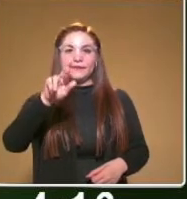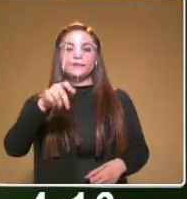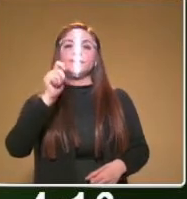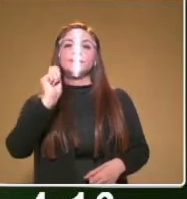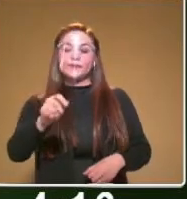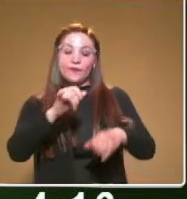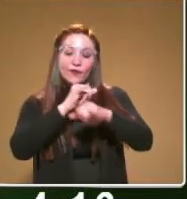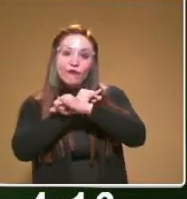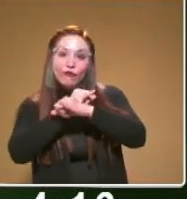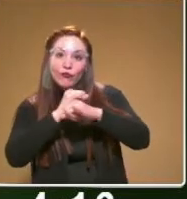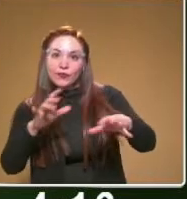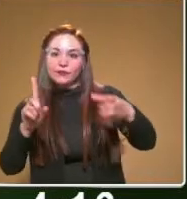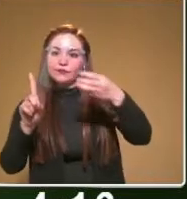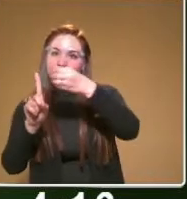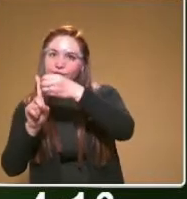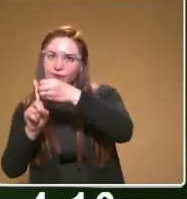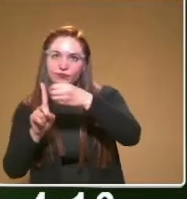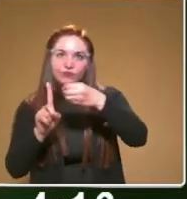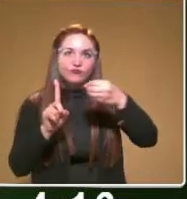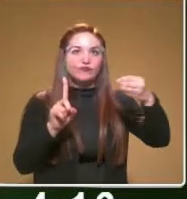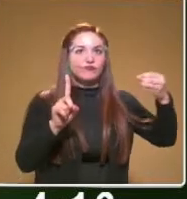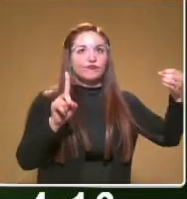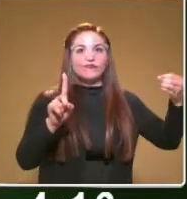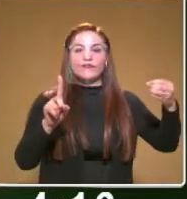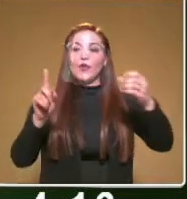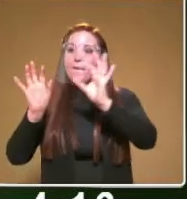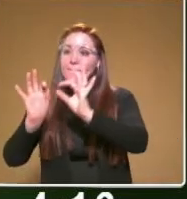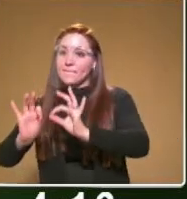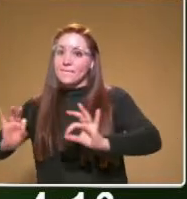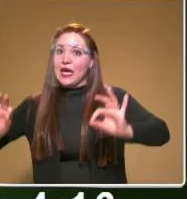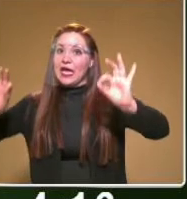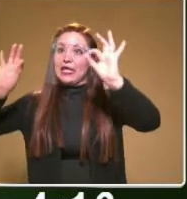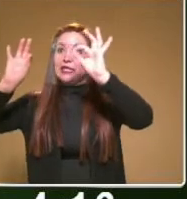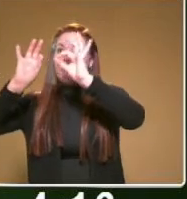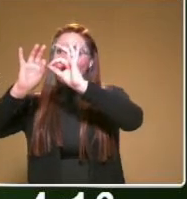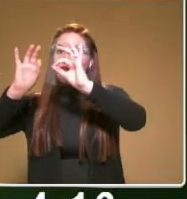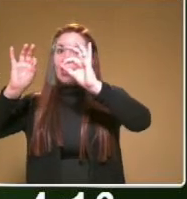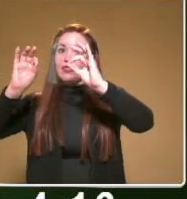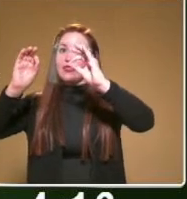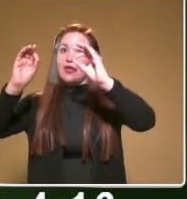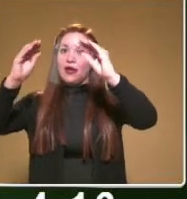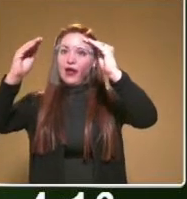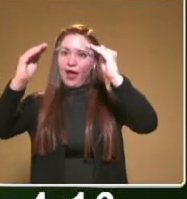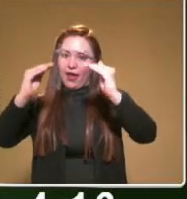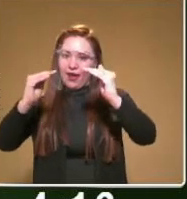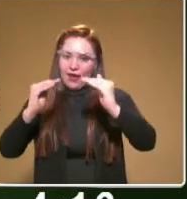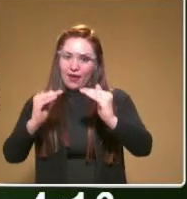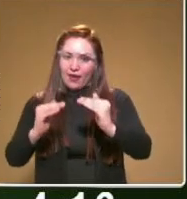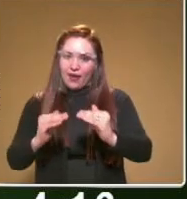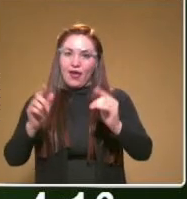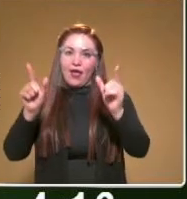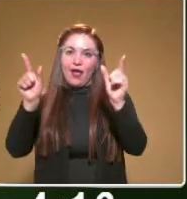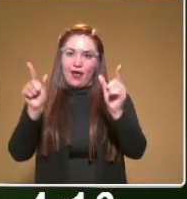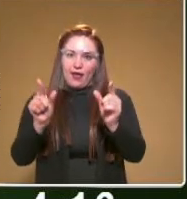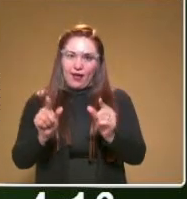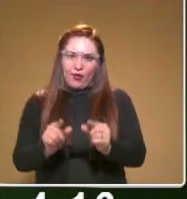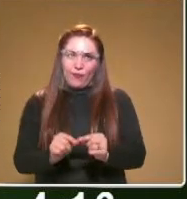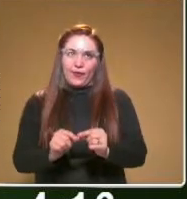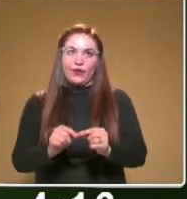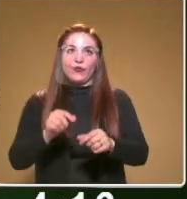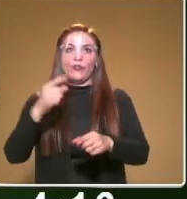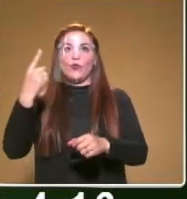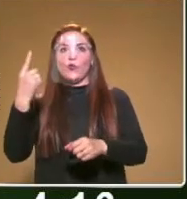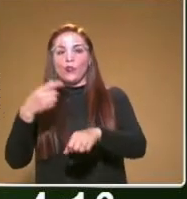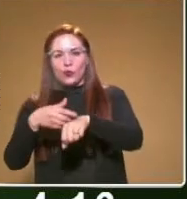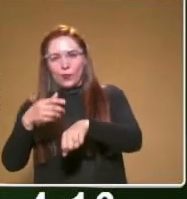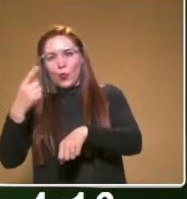sea, sí, maestra, que siempre debo de empezar de lo más importante a lo menos importante. Así es, como vemos ahí en pantalla, el 1, el 2